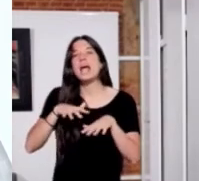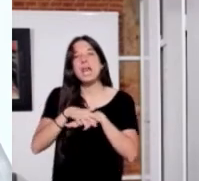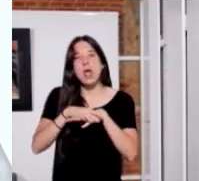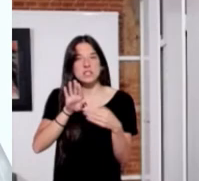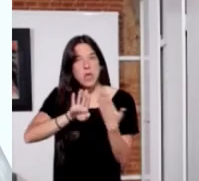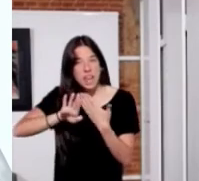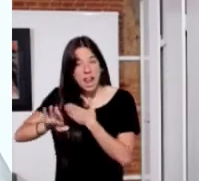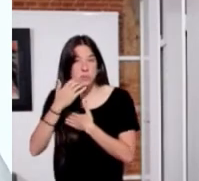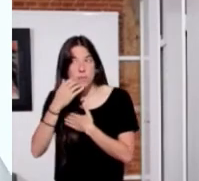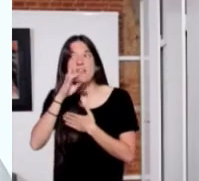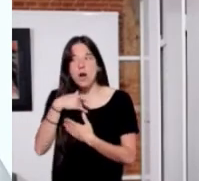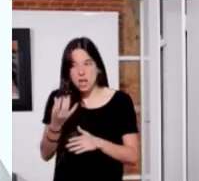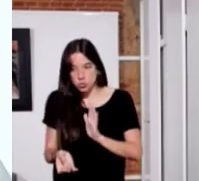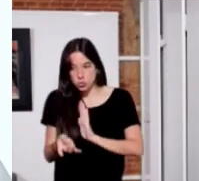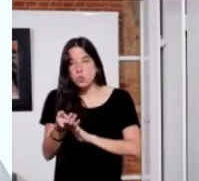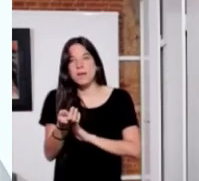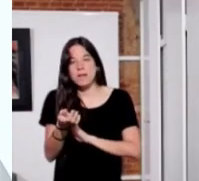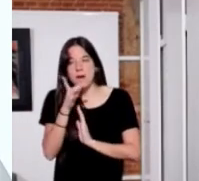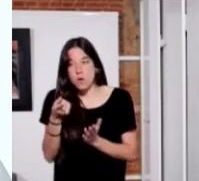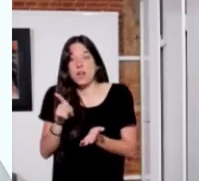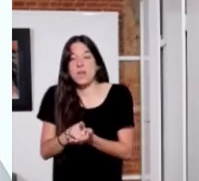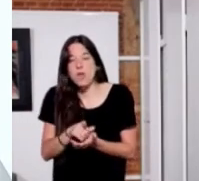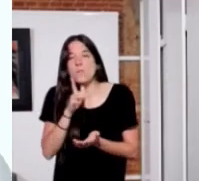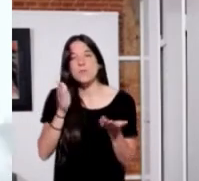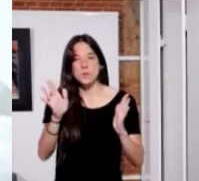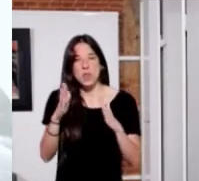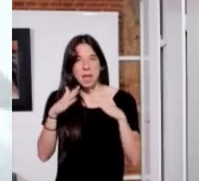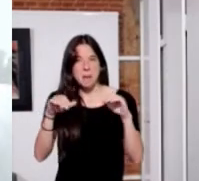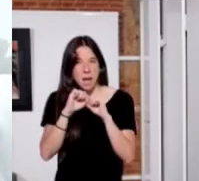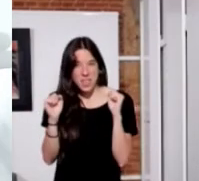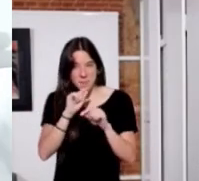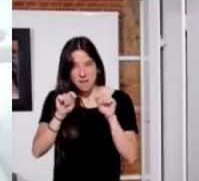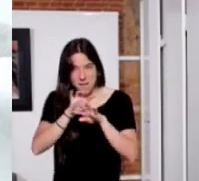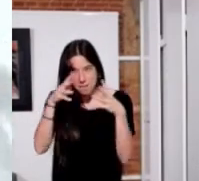que han resurgido tanto en el periodo de pandemia, ¿no? Bueno,